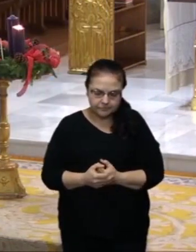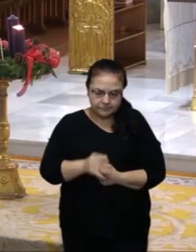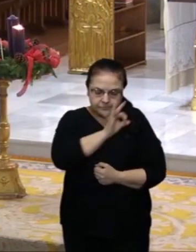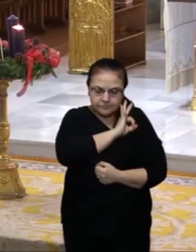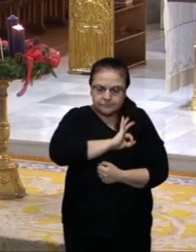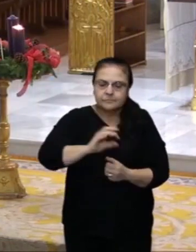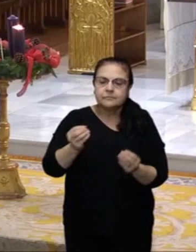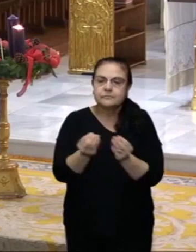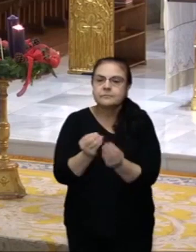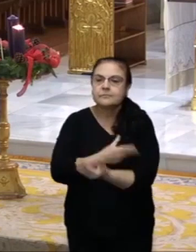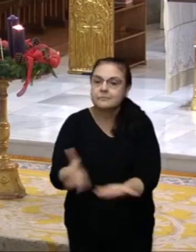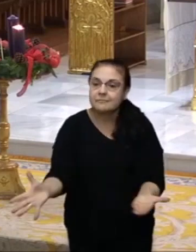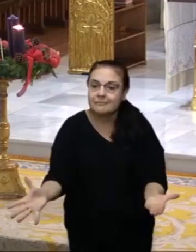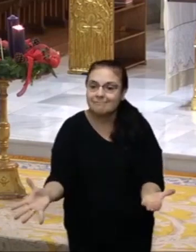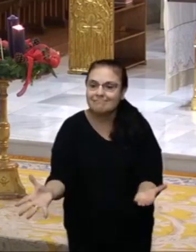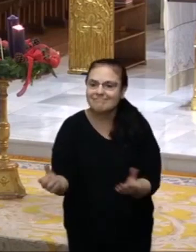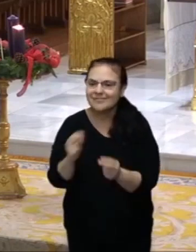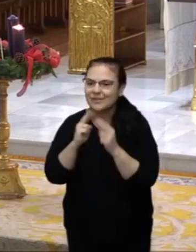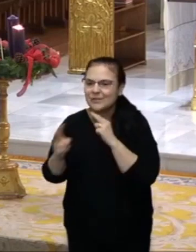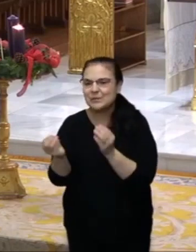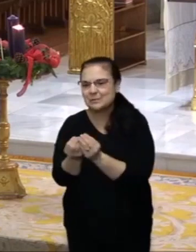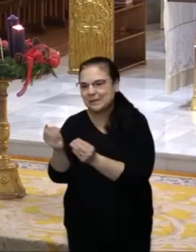El Señor esté con vosotros.